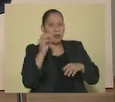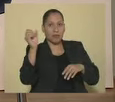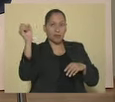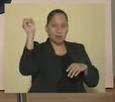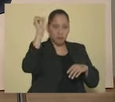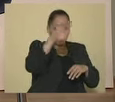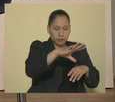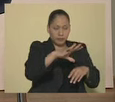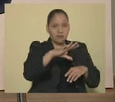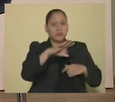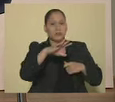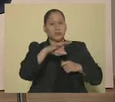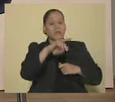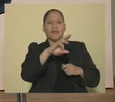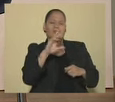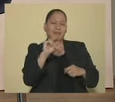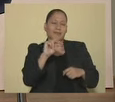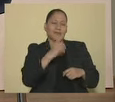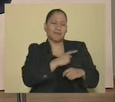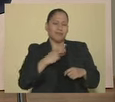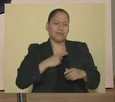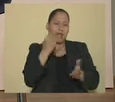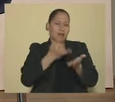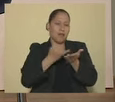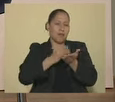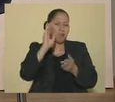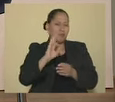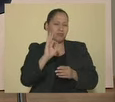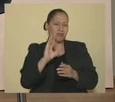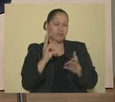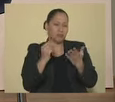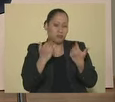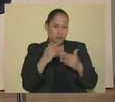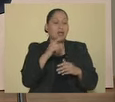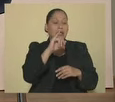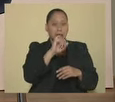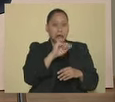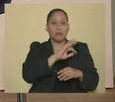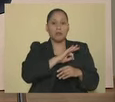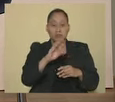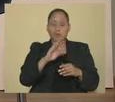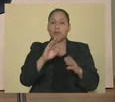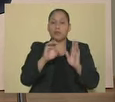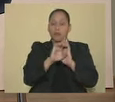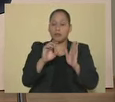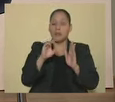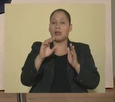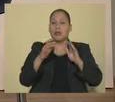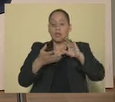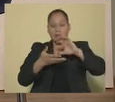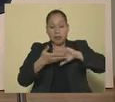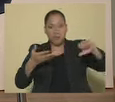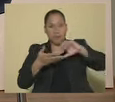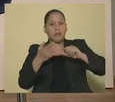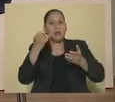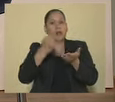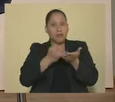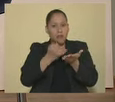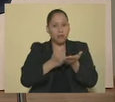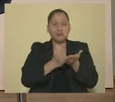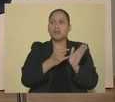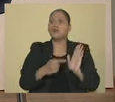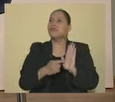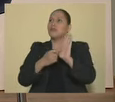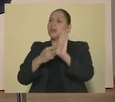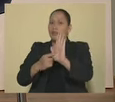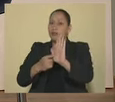en el banco, no debe de pagar impuestos. Okay. Hay que acreditar, si le están descontando algún impuesto, hay que acreditar